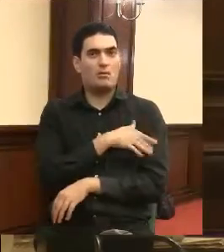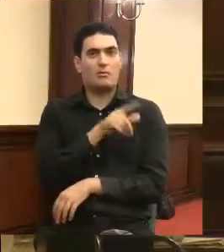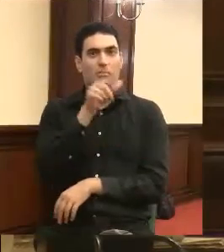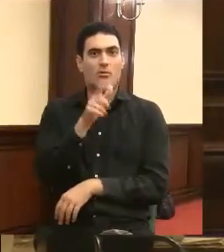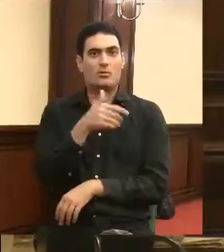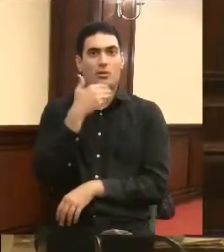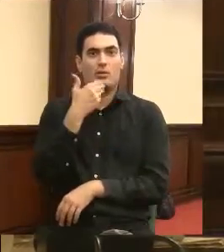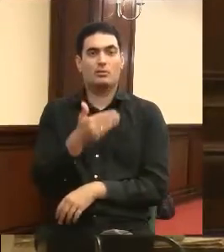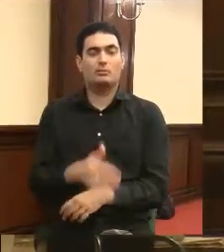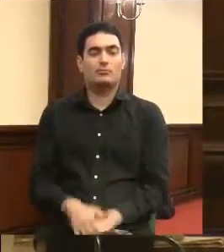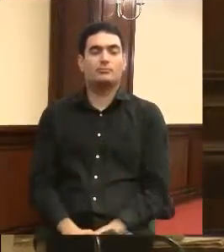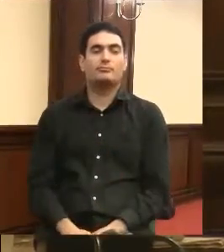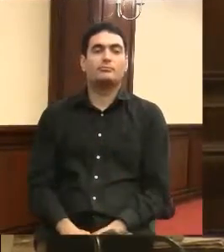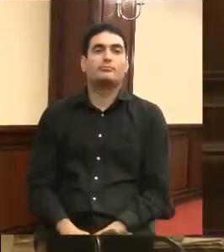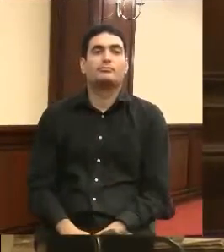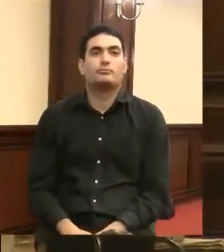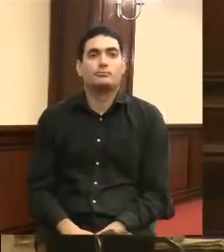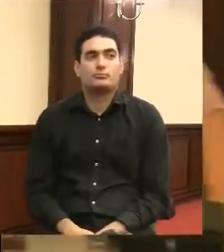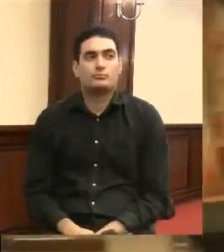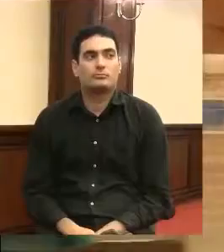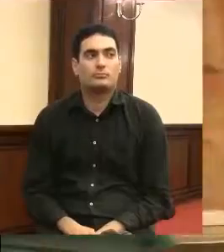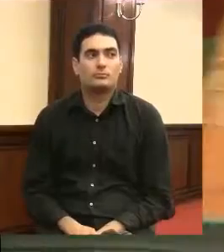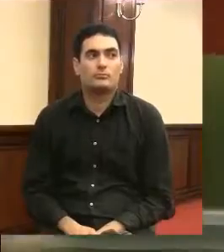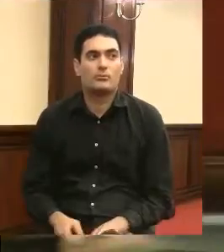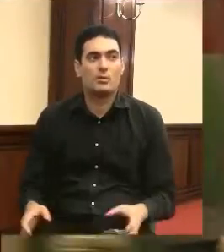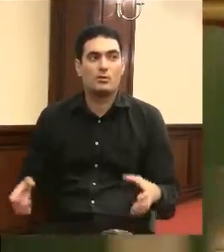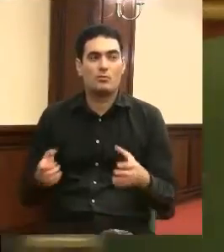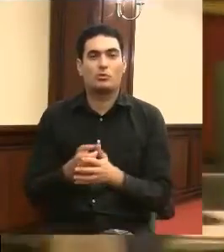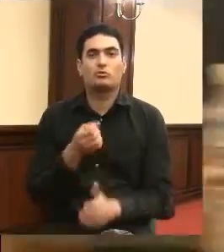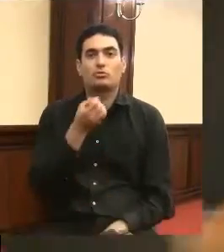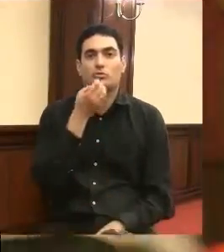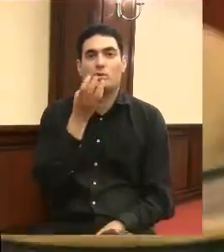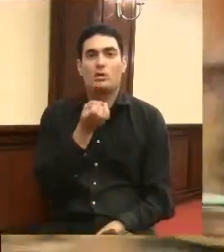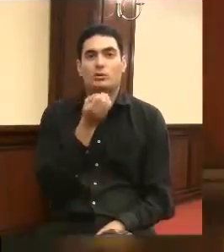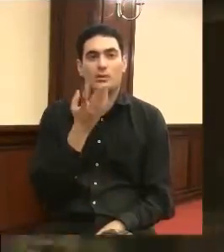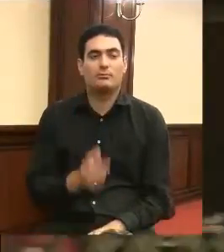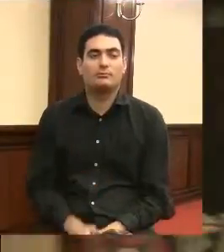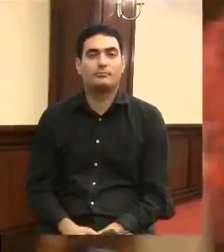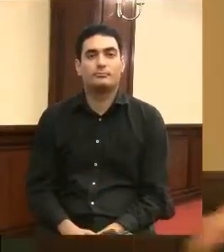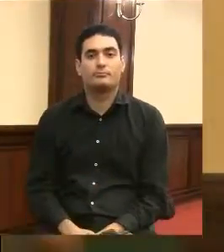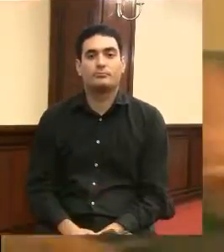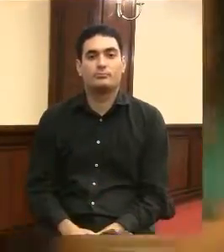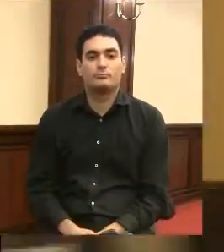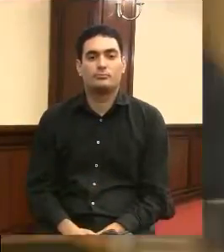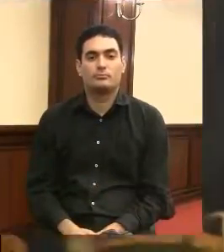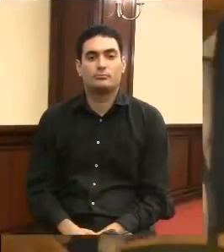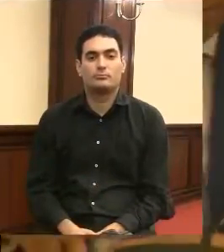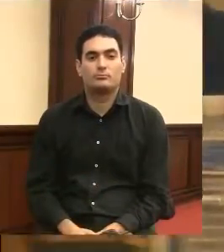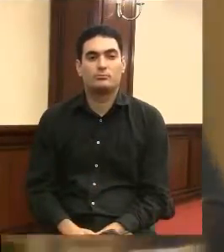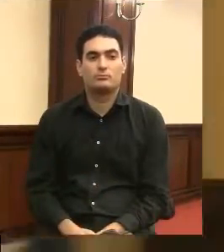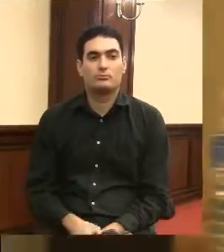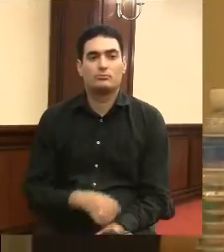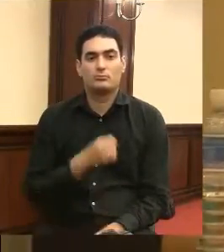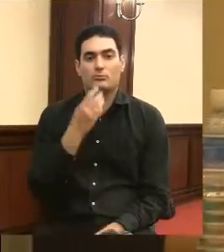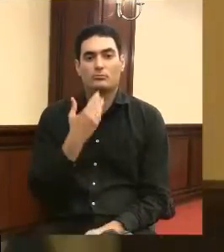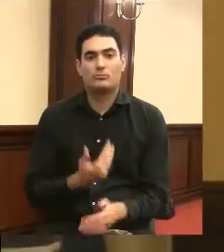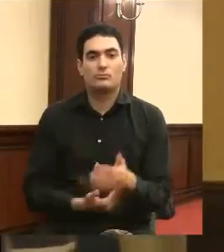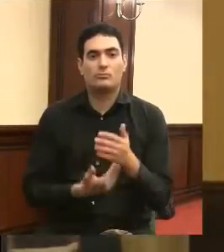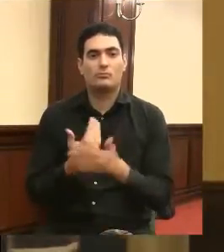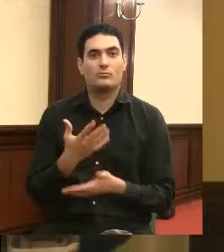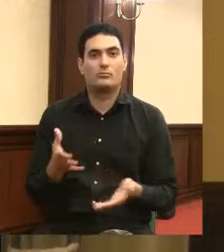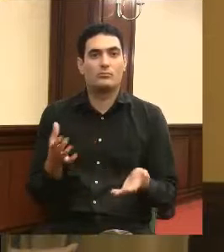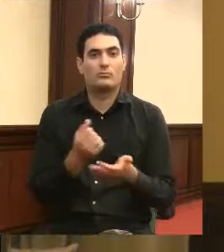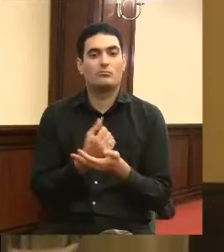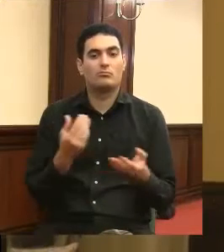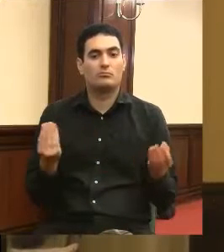lado de la clase obrera. Gracias. Muchas gracias. El Grupo Socialista tiene la palabra doña Jessica Antolín. Gracias, señor presidente. Buenos